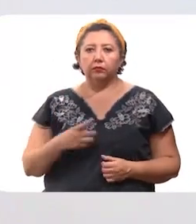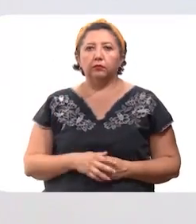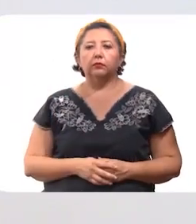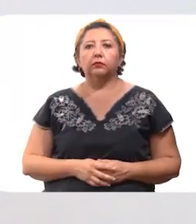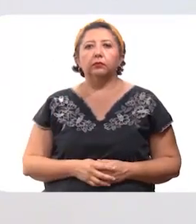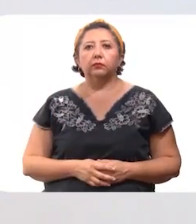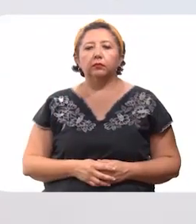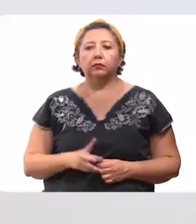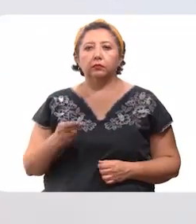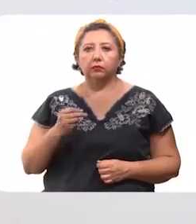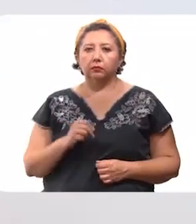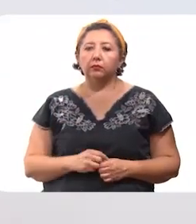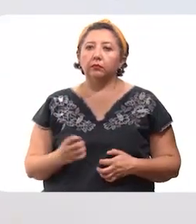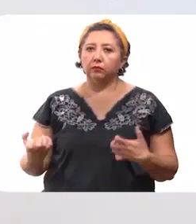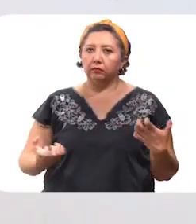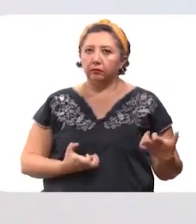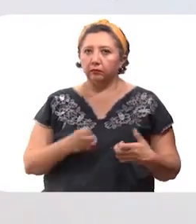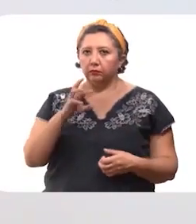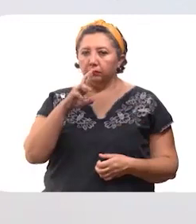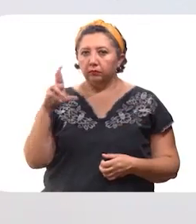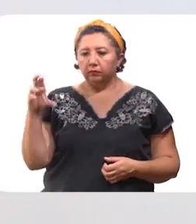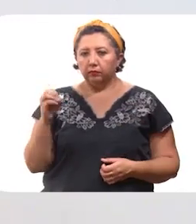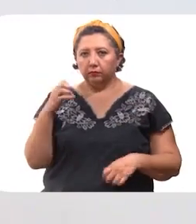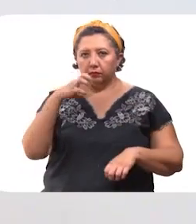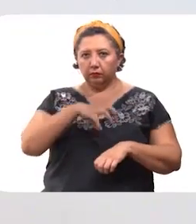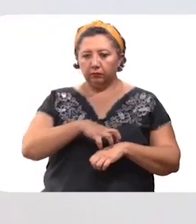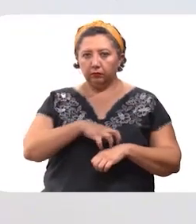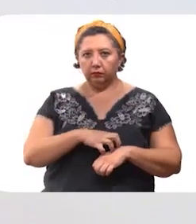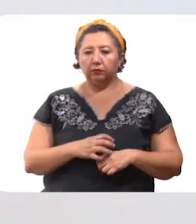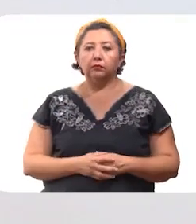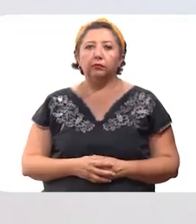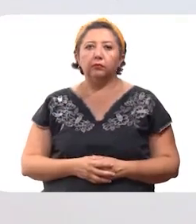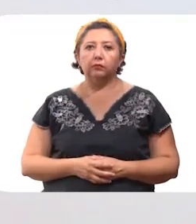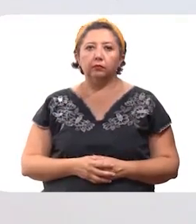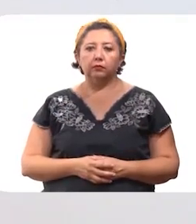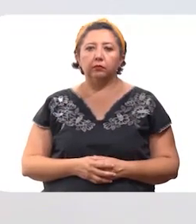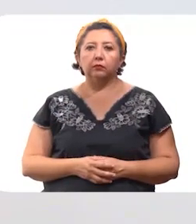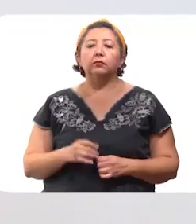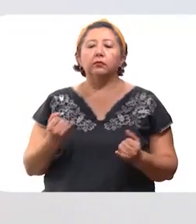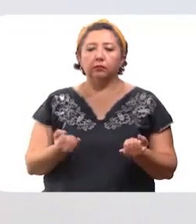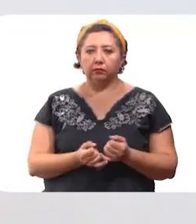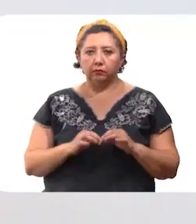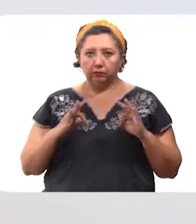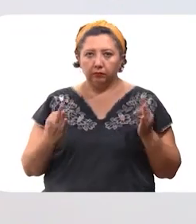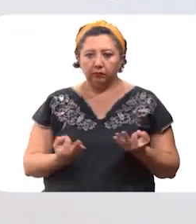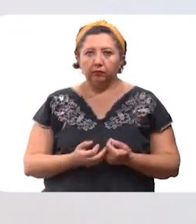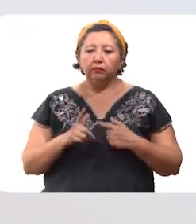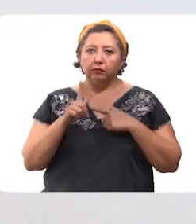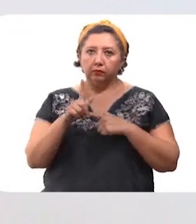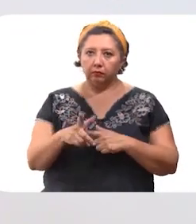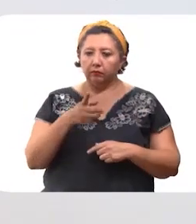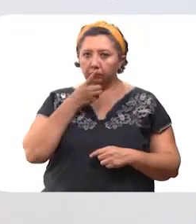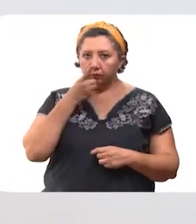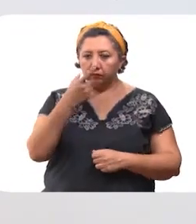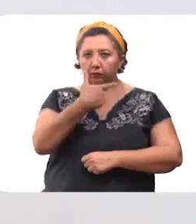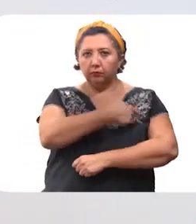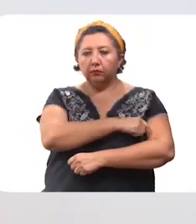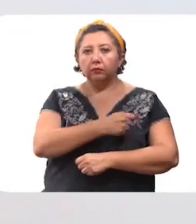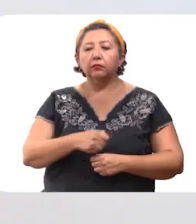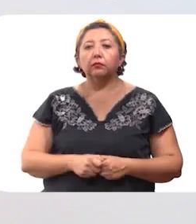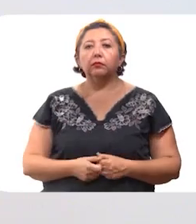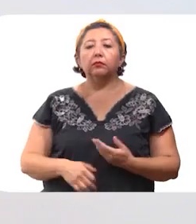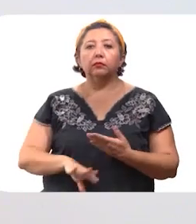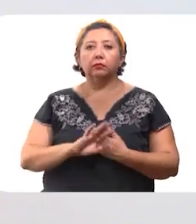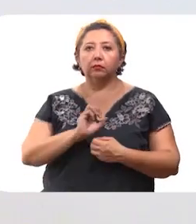Siglo XXI y en el Multigimnasio Socorro Cerón de la Unidad Deportiva Cuculcán. De igual forma, continúa la administración de la vacuna de